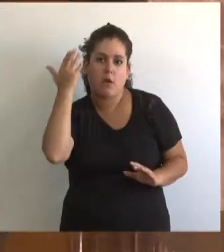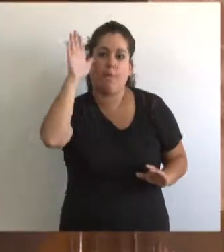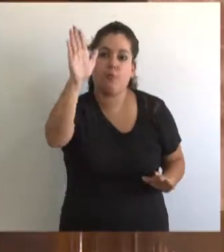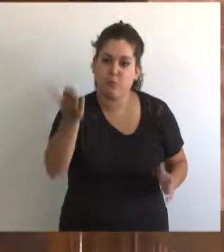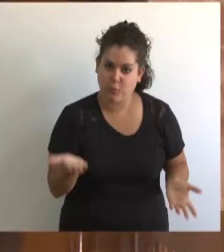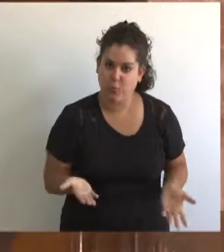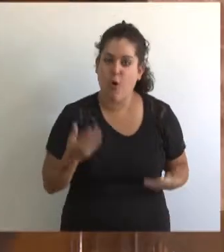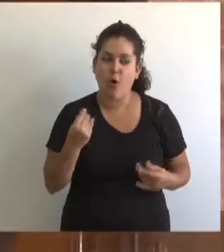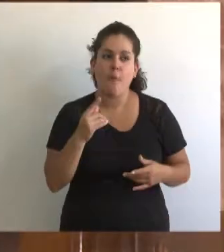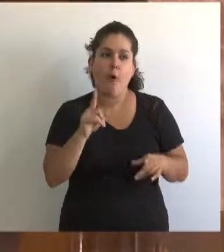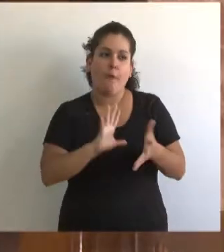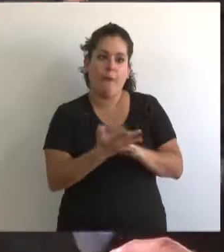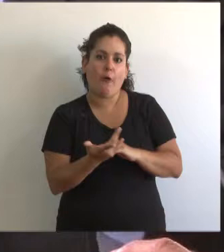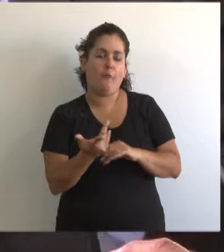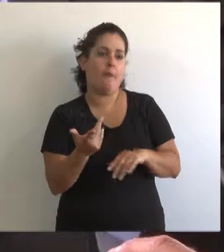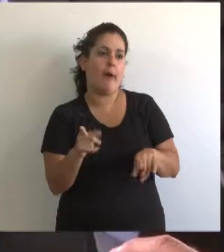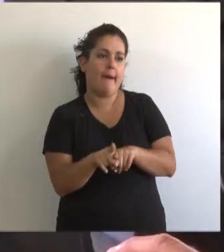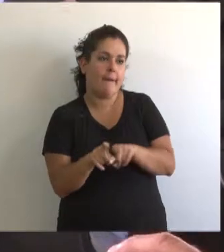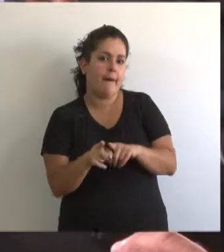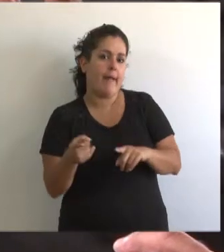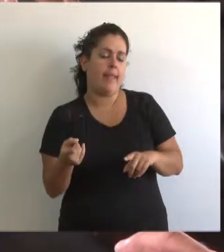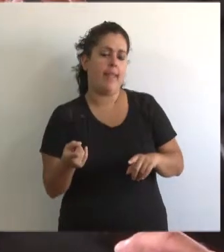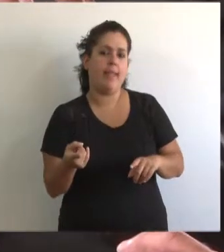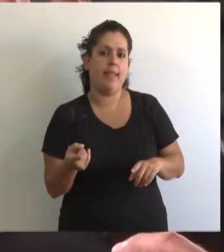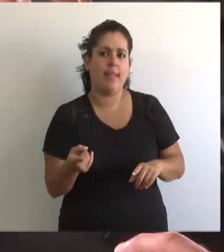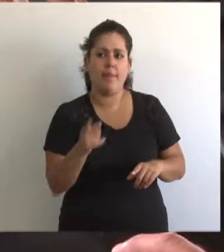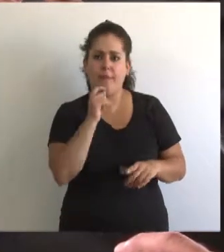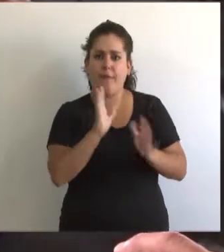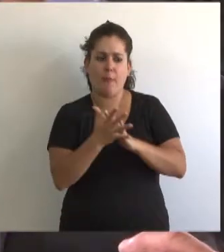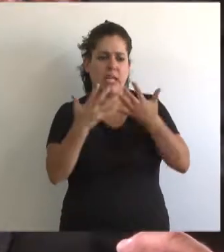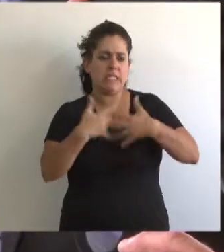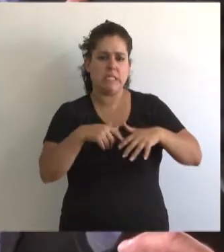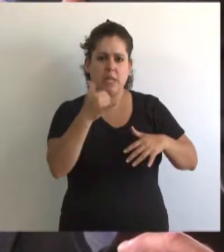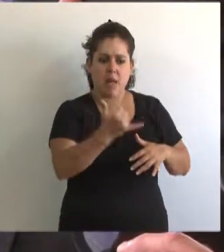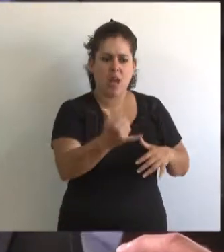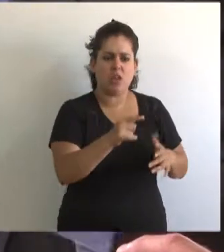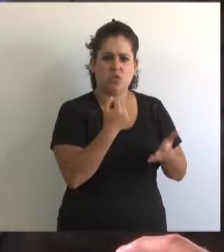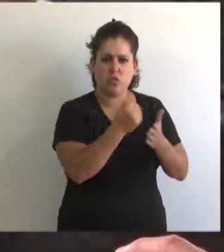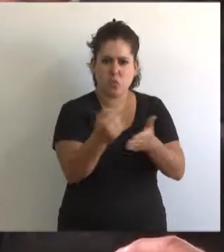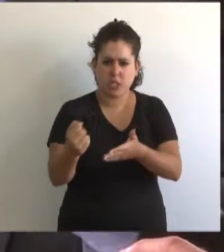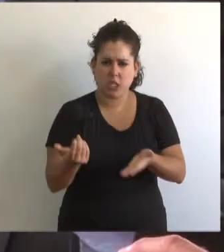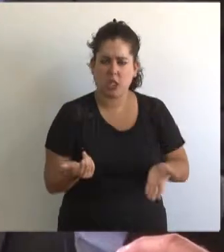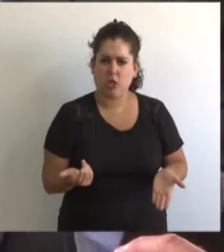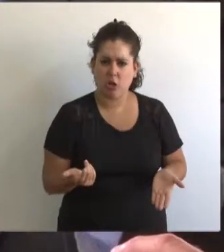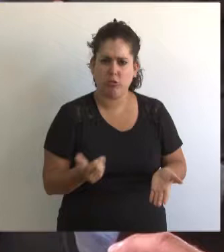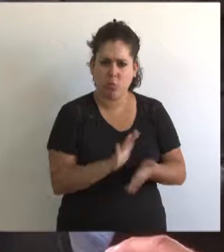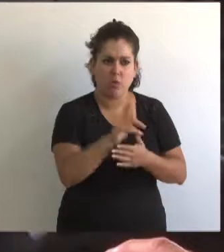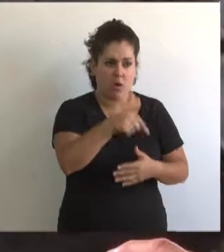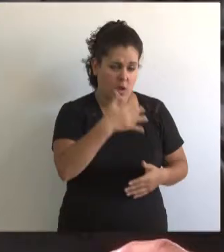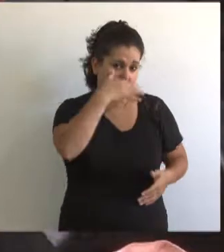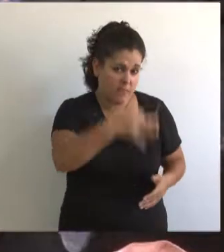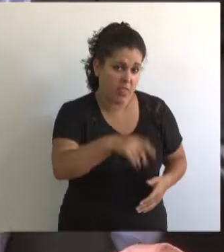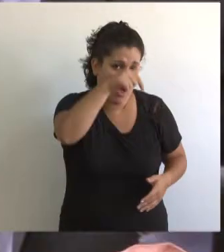en un futuro cómo desactivamos estos sistemas de subsidio